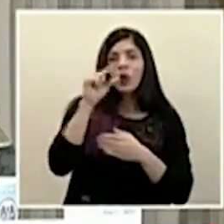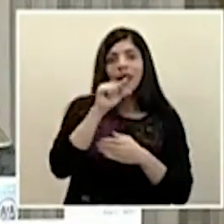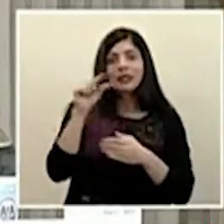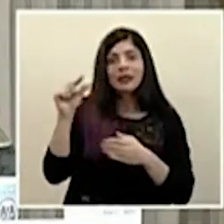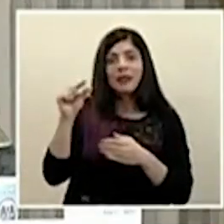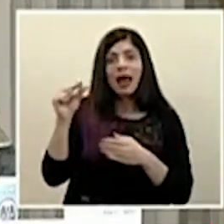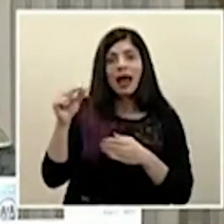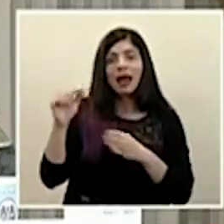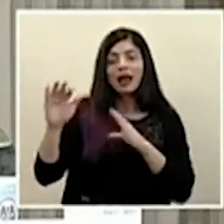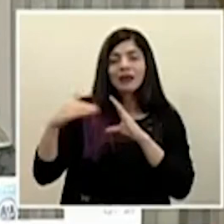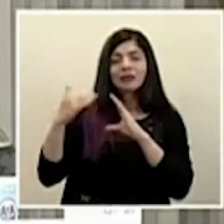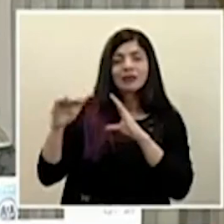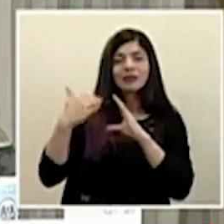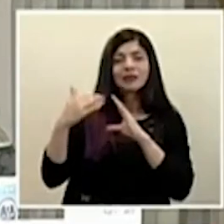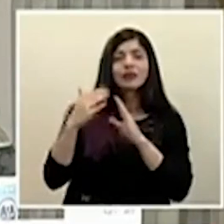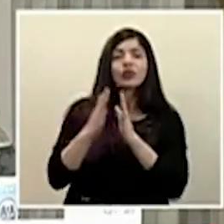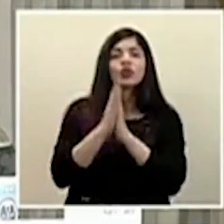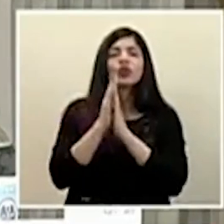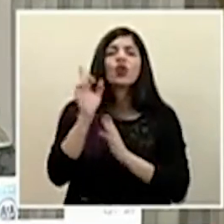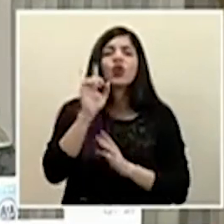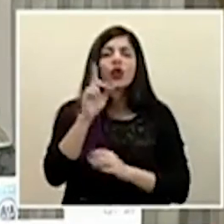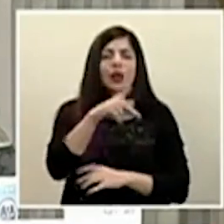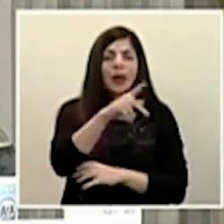solicitudes vía la plataforma